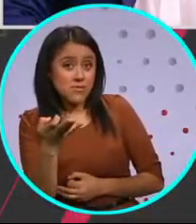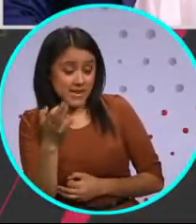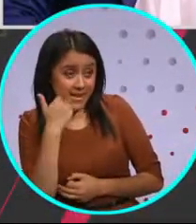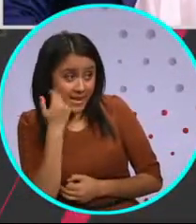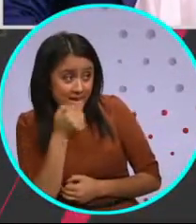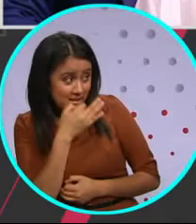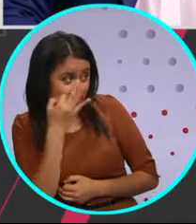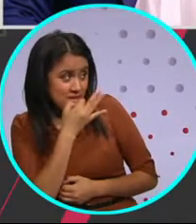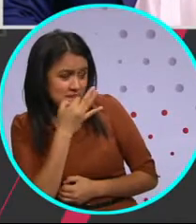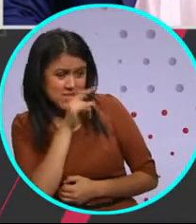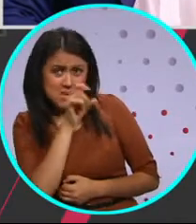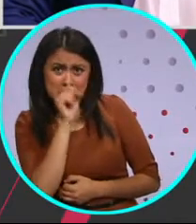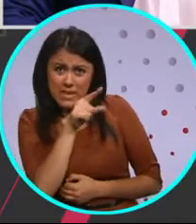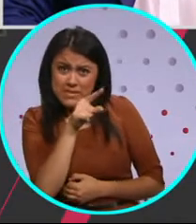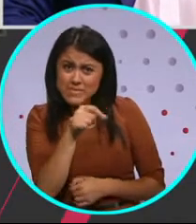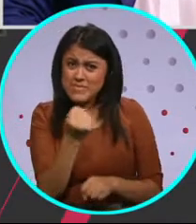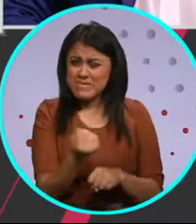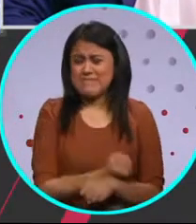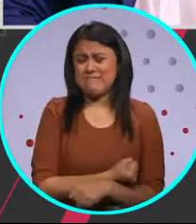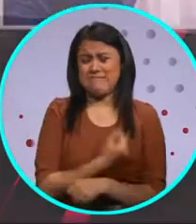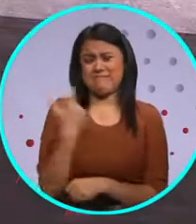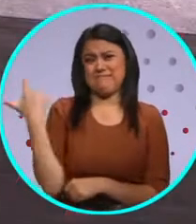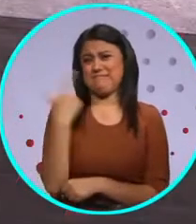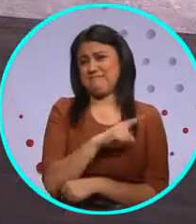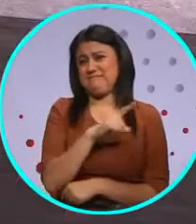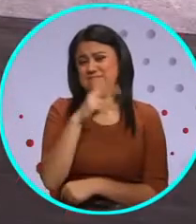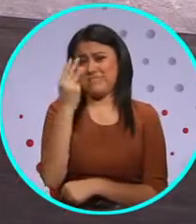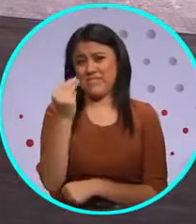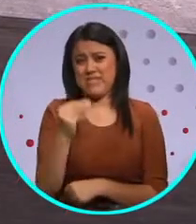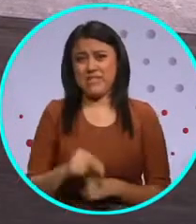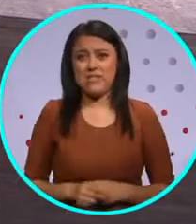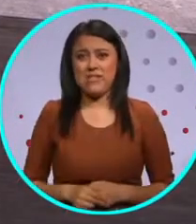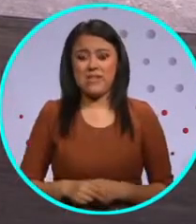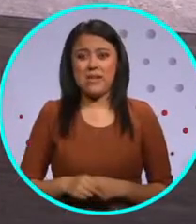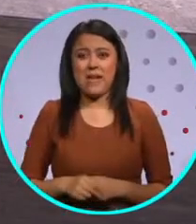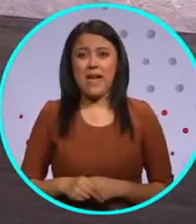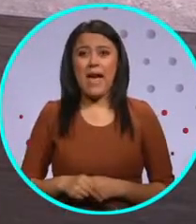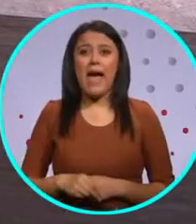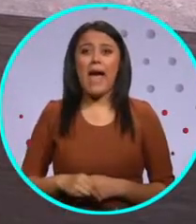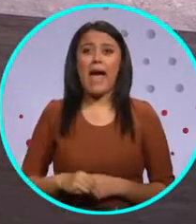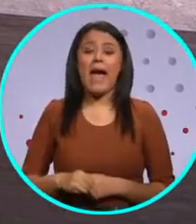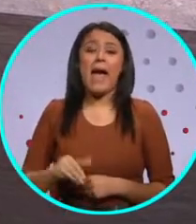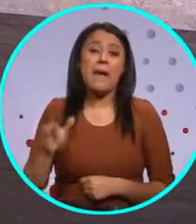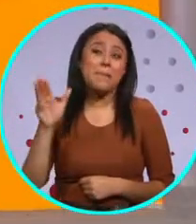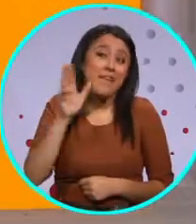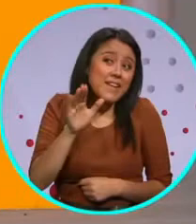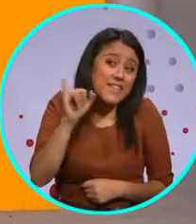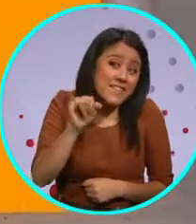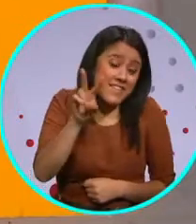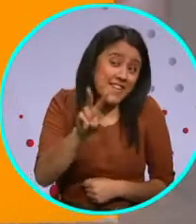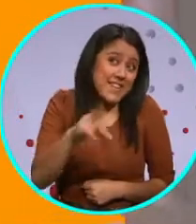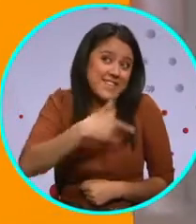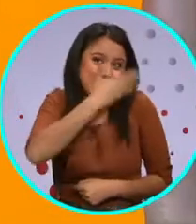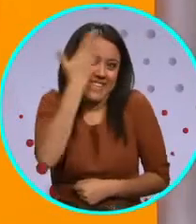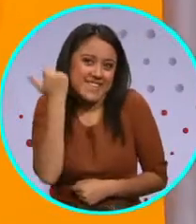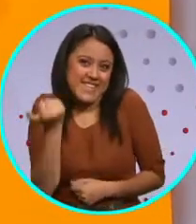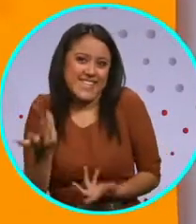no debes oler miércoles jueves y viernes